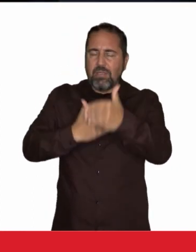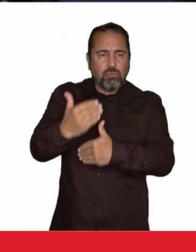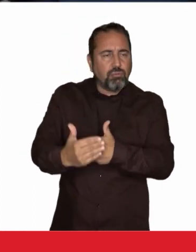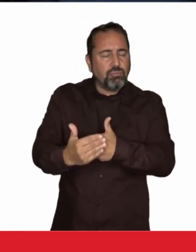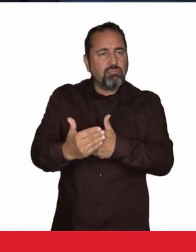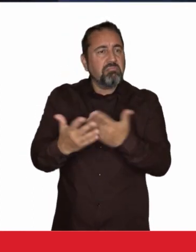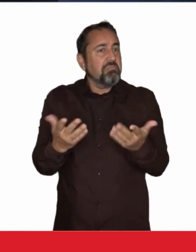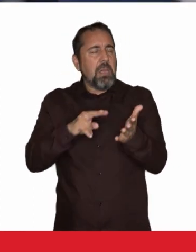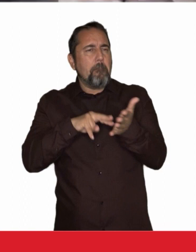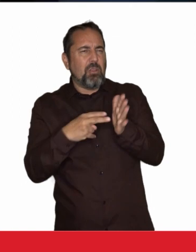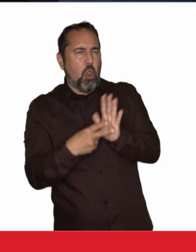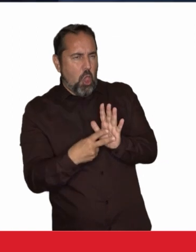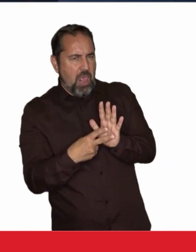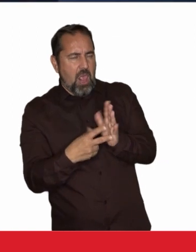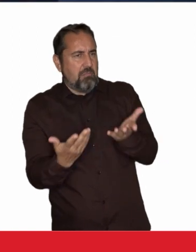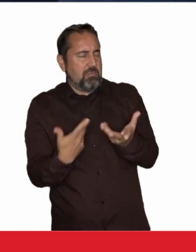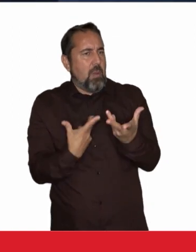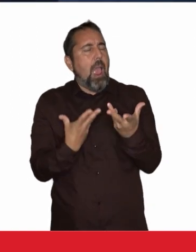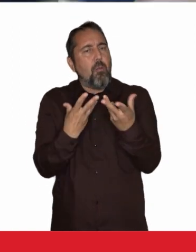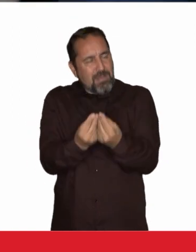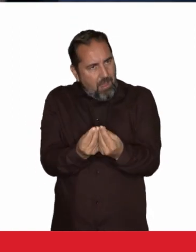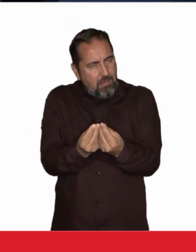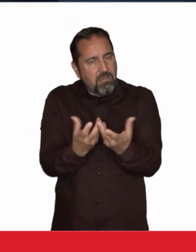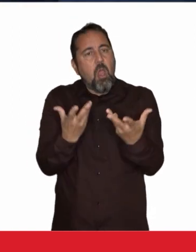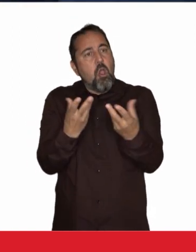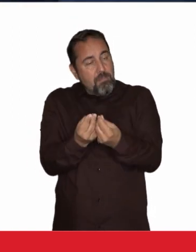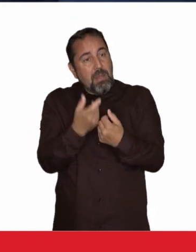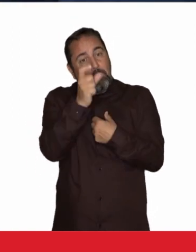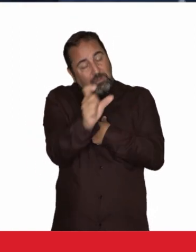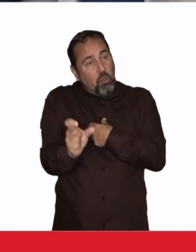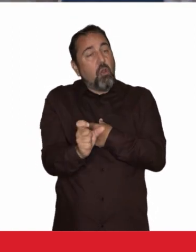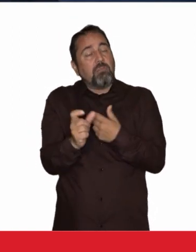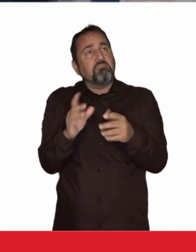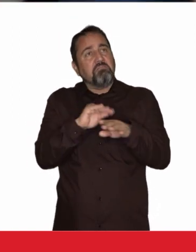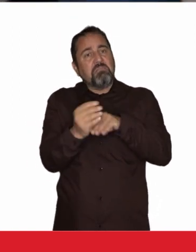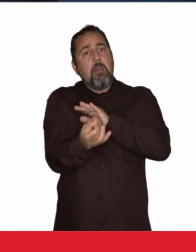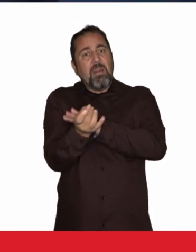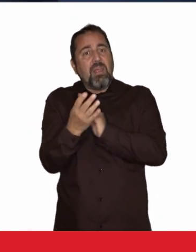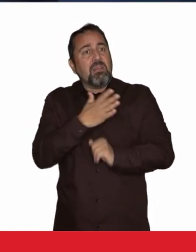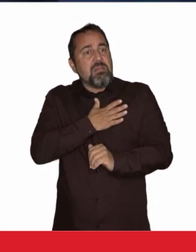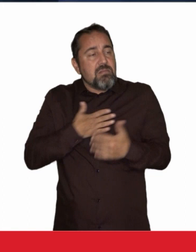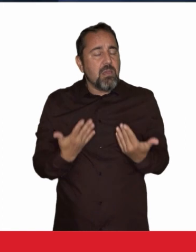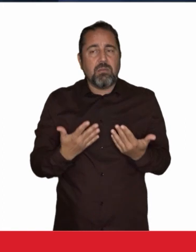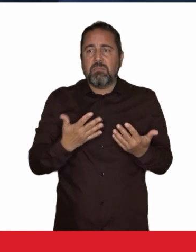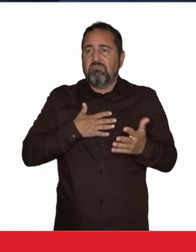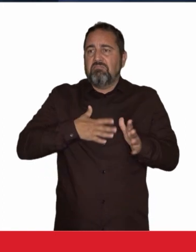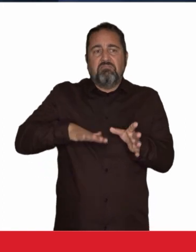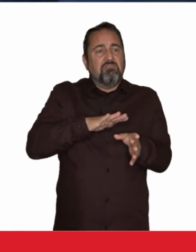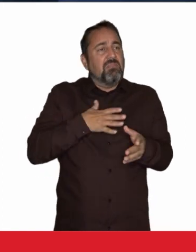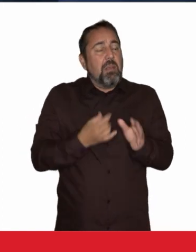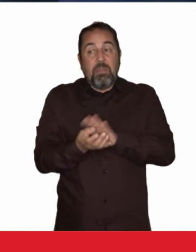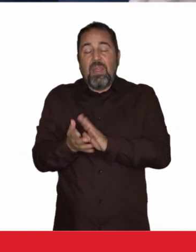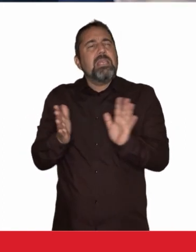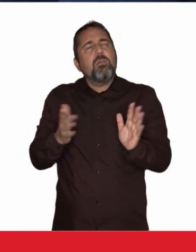ofrezco? Una formación, un proceso, una metodología para acompañar a personas que